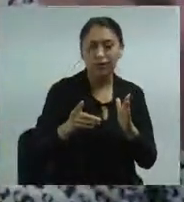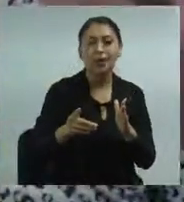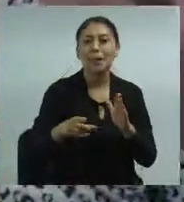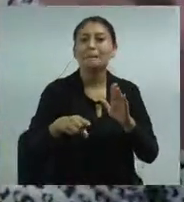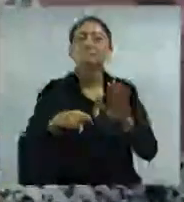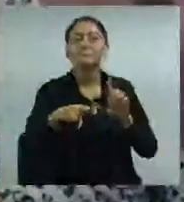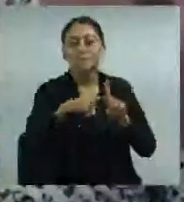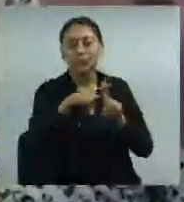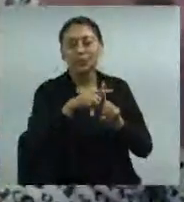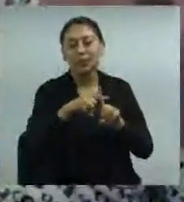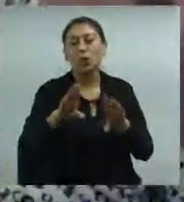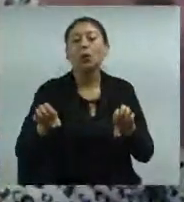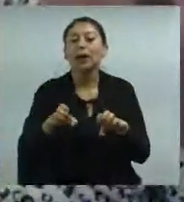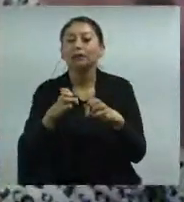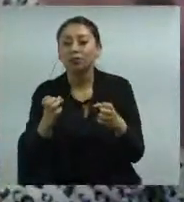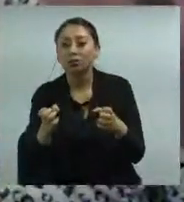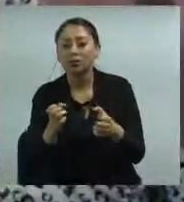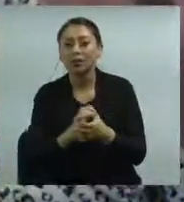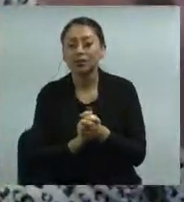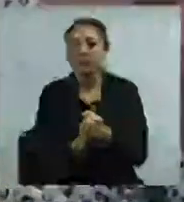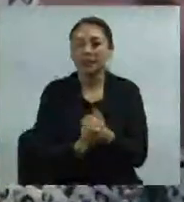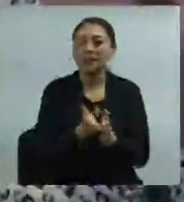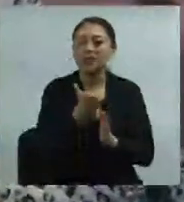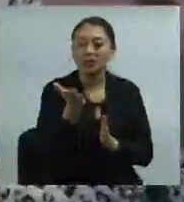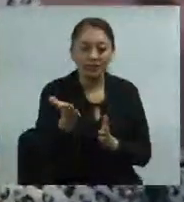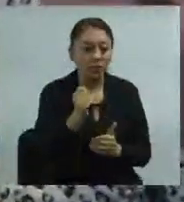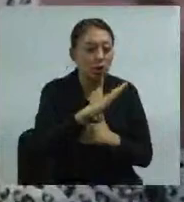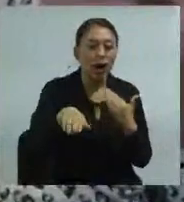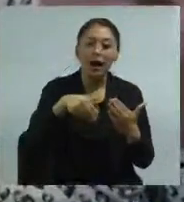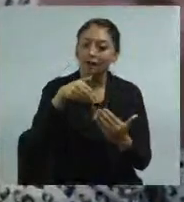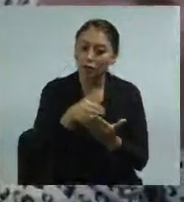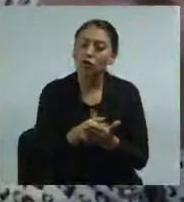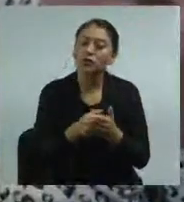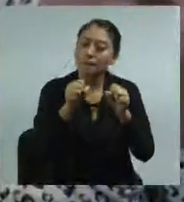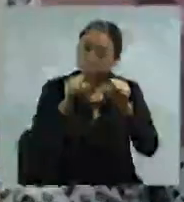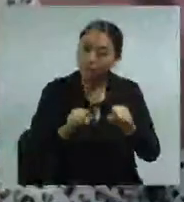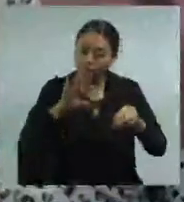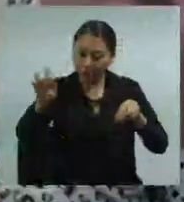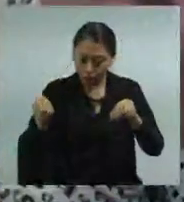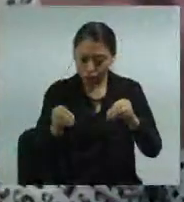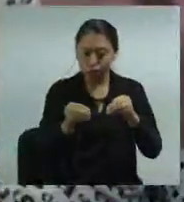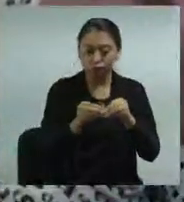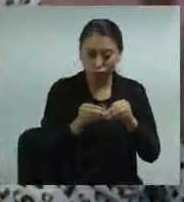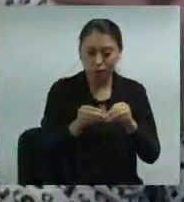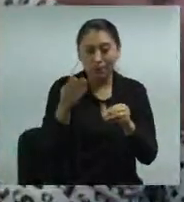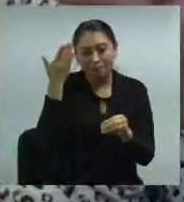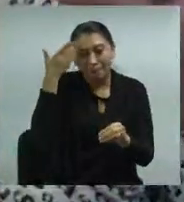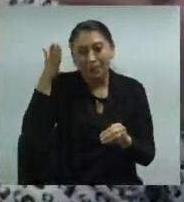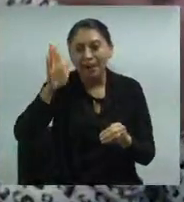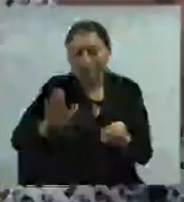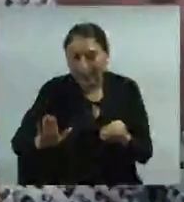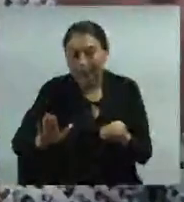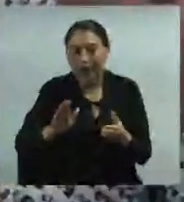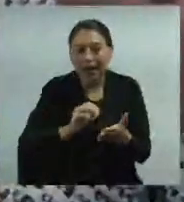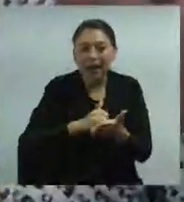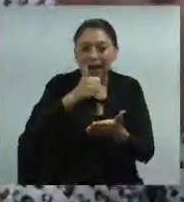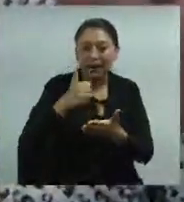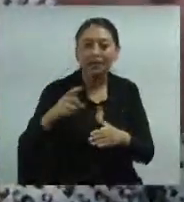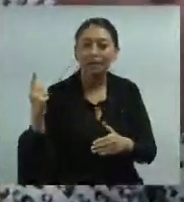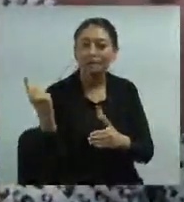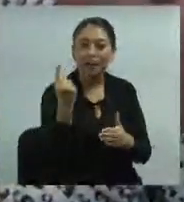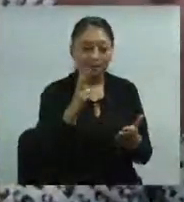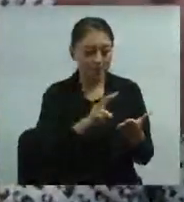quisiera, señor presidente y colegas, que si pudiera ser agregada el día de mañana para su